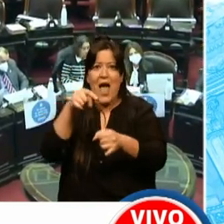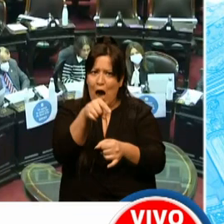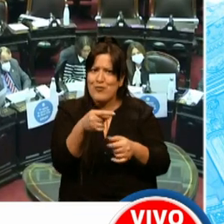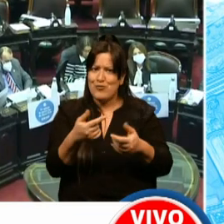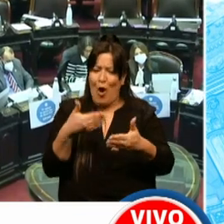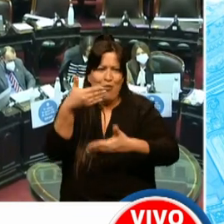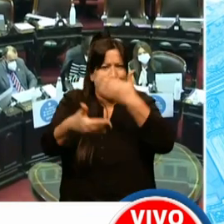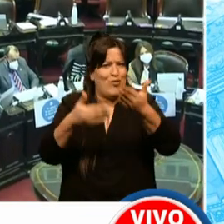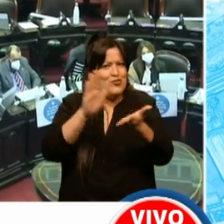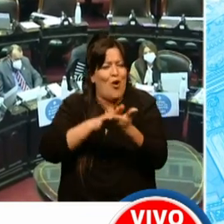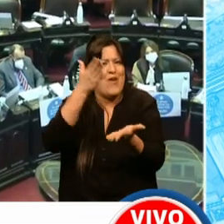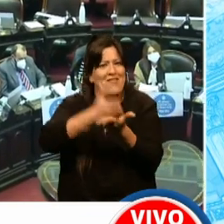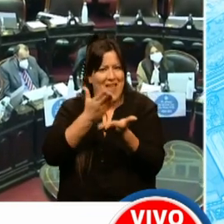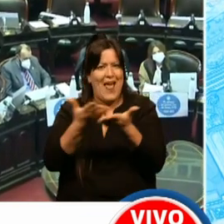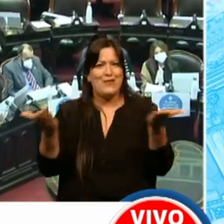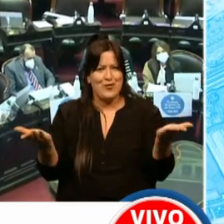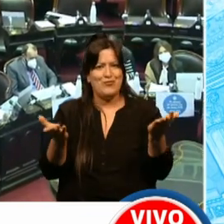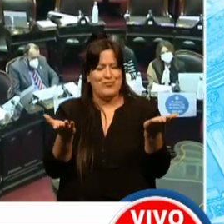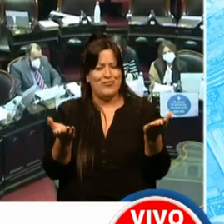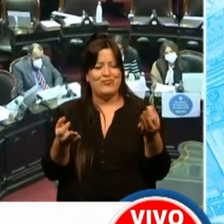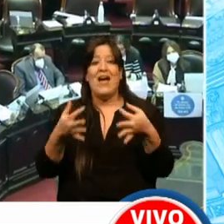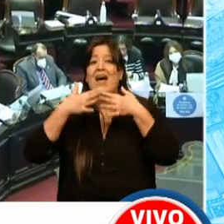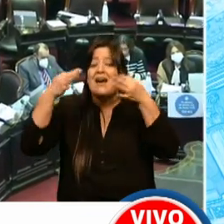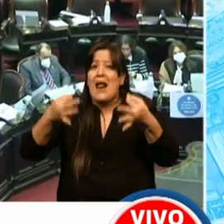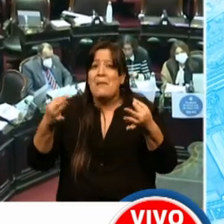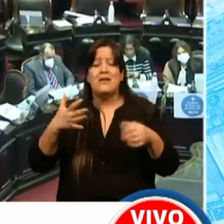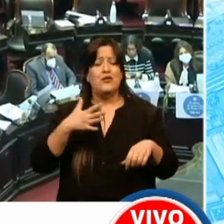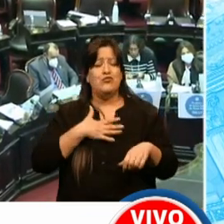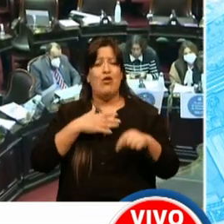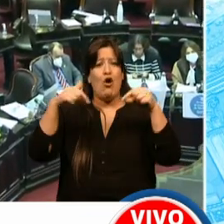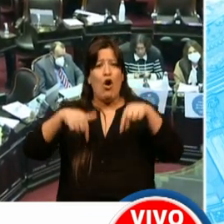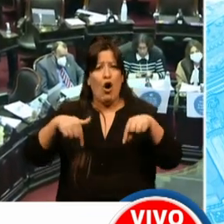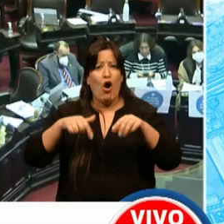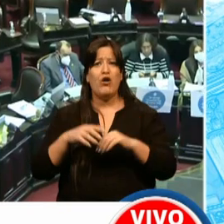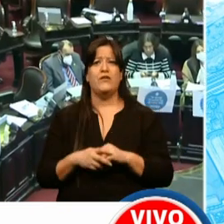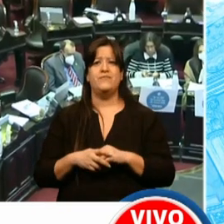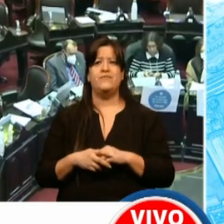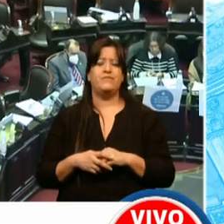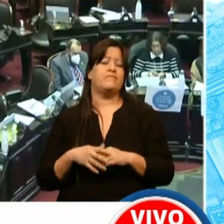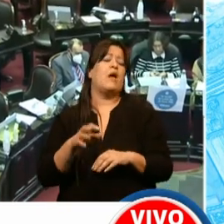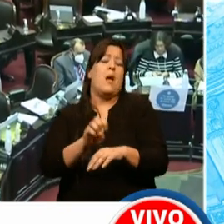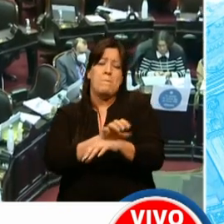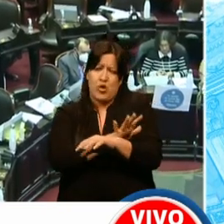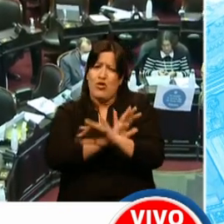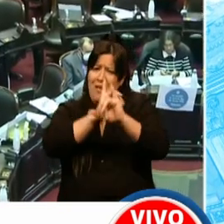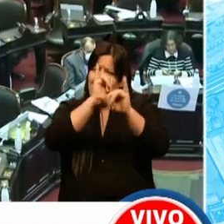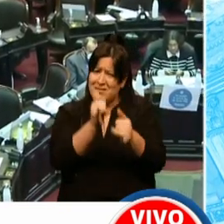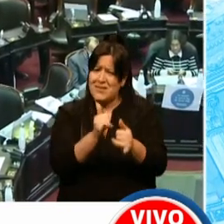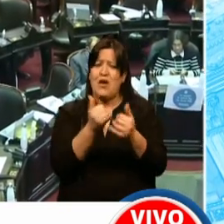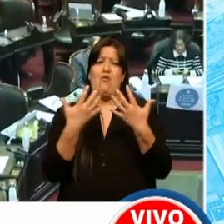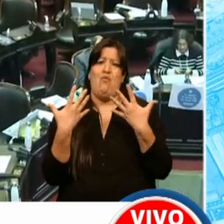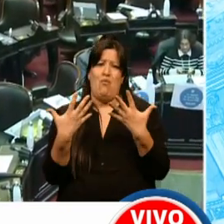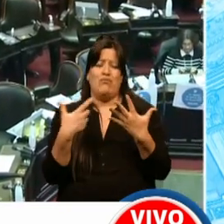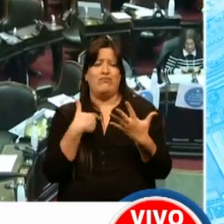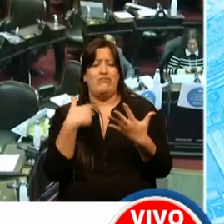otorgamiento de derechos así que me realmente yo hoy estoy emocionada por un lado porque